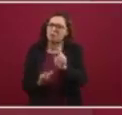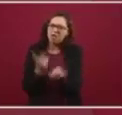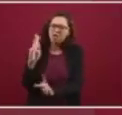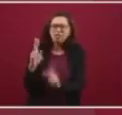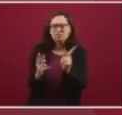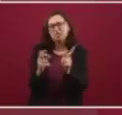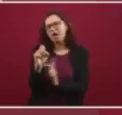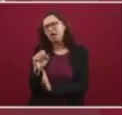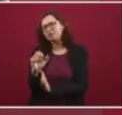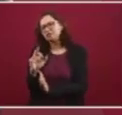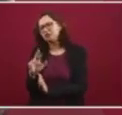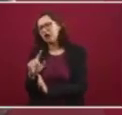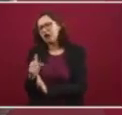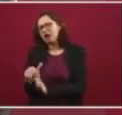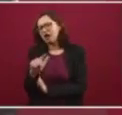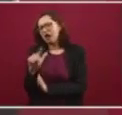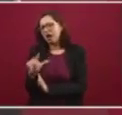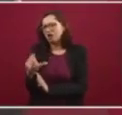y